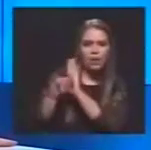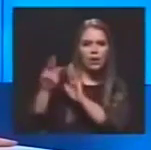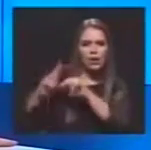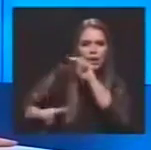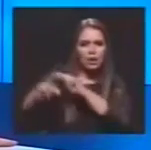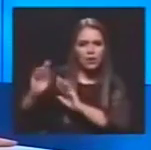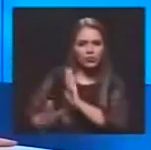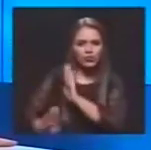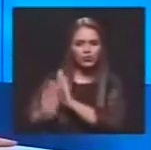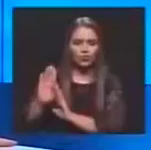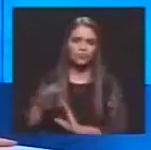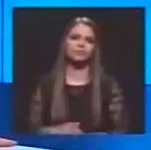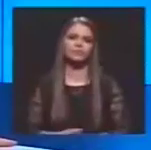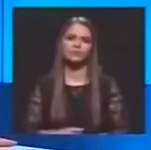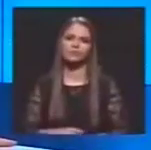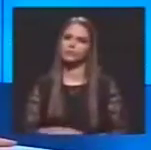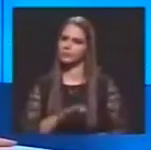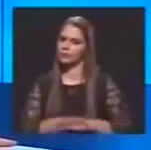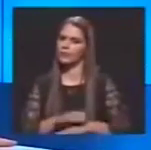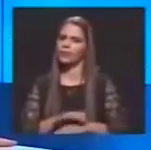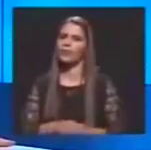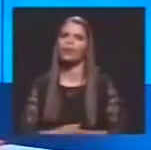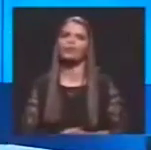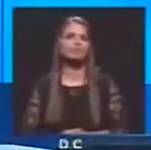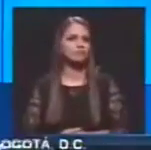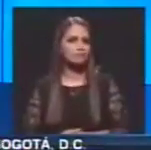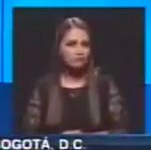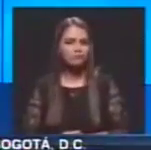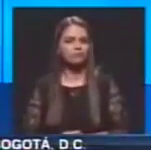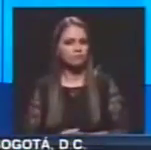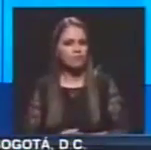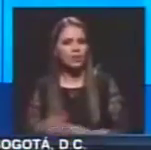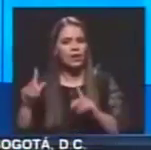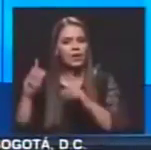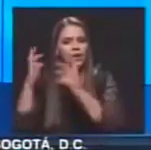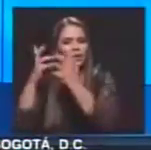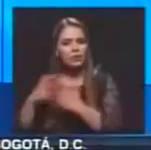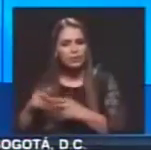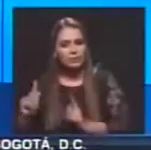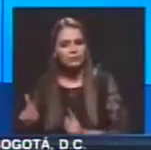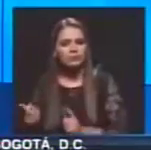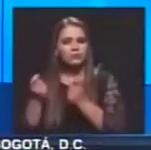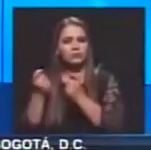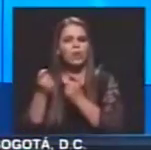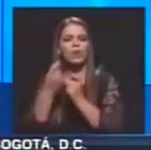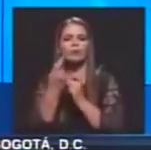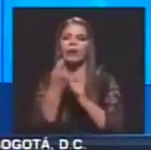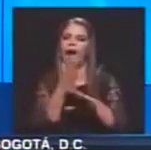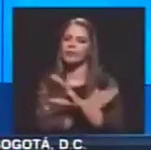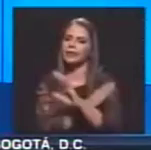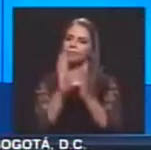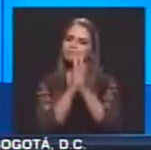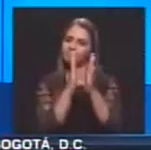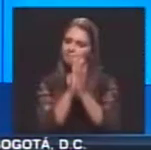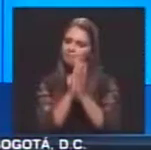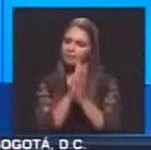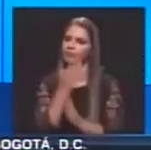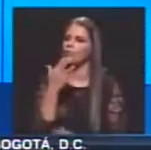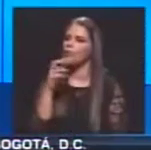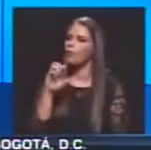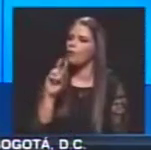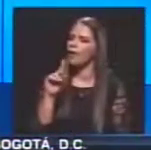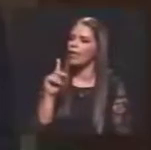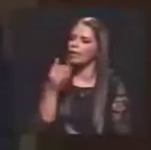los congresistas citantes afirman que se debe unir para salvar la empresa pero primero deben conocer la verdad carlos sobera muy